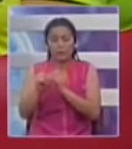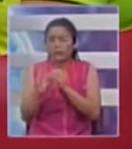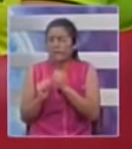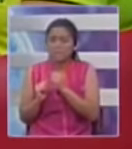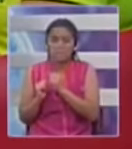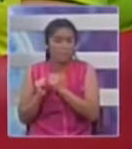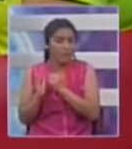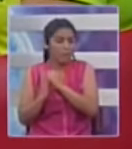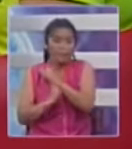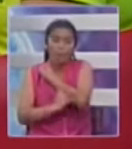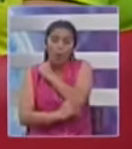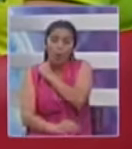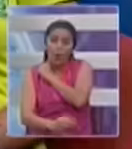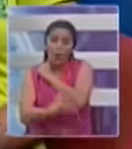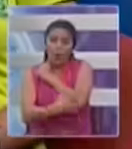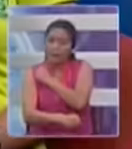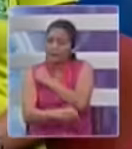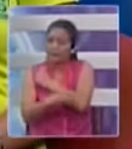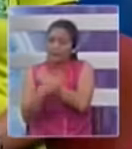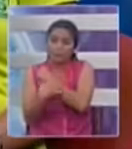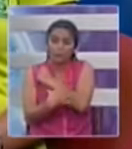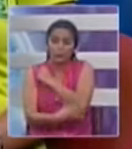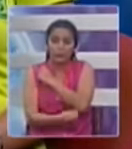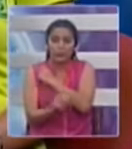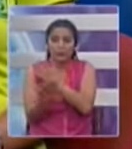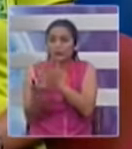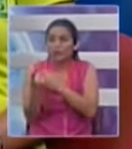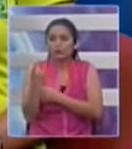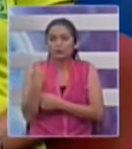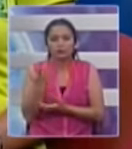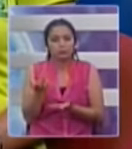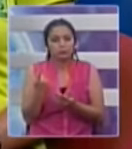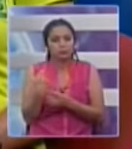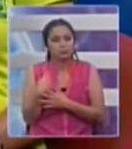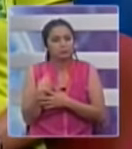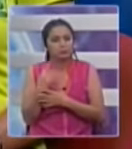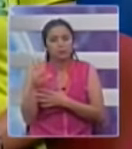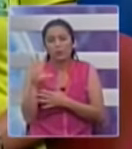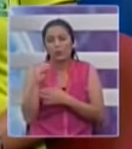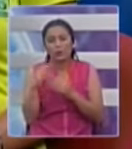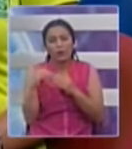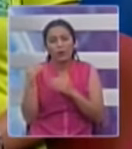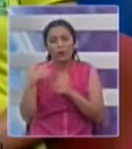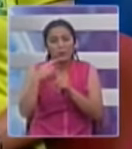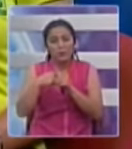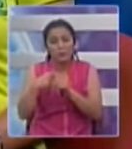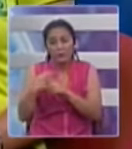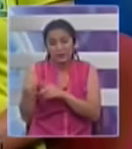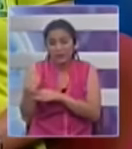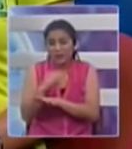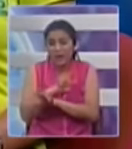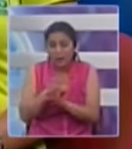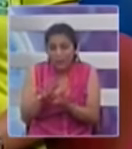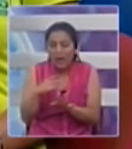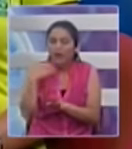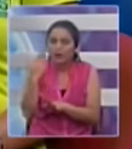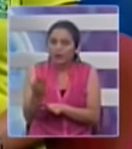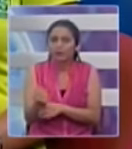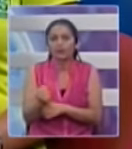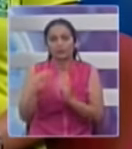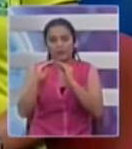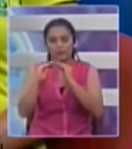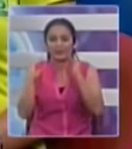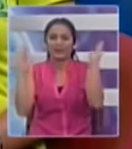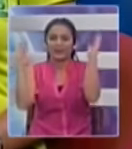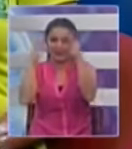pobres, aquellos que tengan ingresos menores a $50 al mes, absolutamente gratis. Los